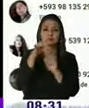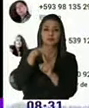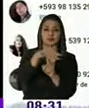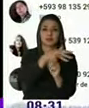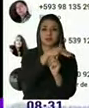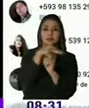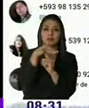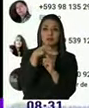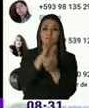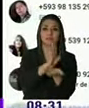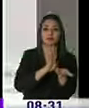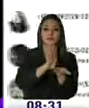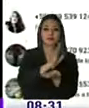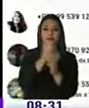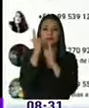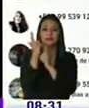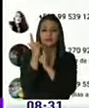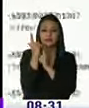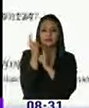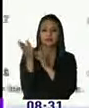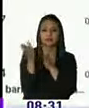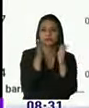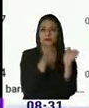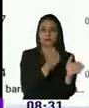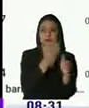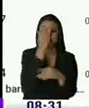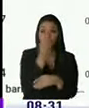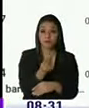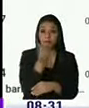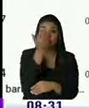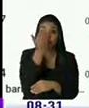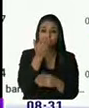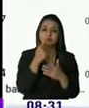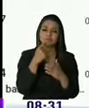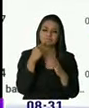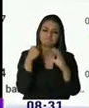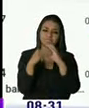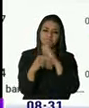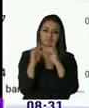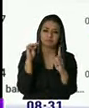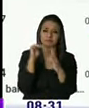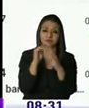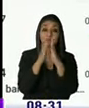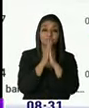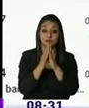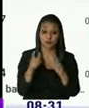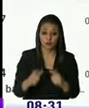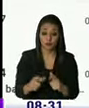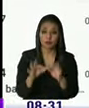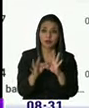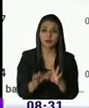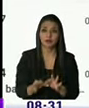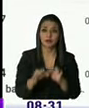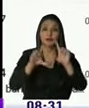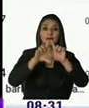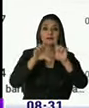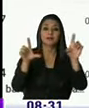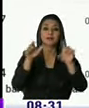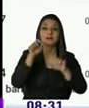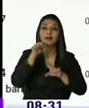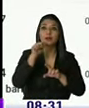la Ciudad del Ejército en malas condiciones. Acá, buenos días, les escribo para pedir que nos ayuden este pequeño hueco que hicieron la empresa de